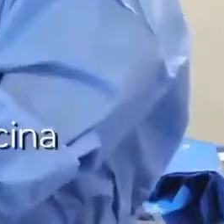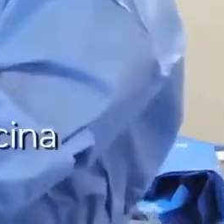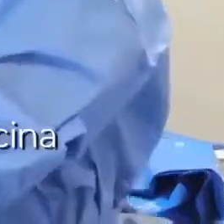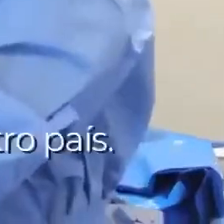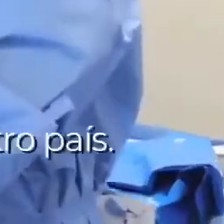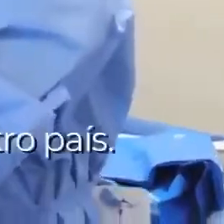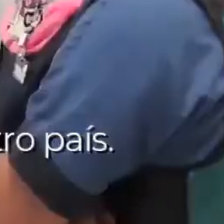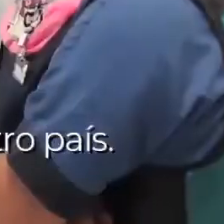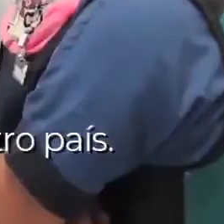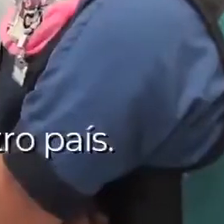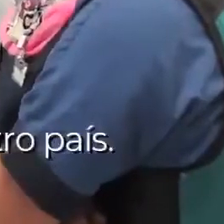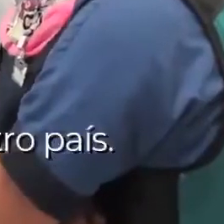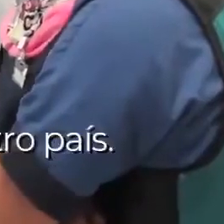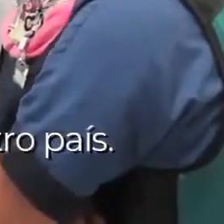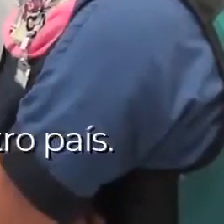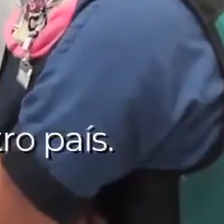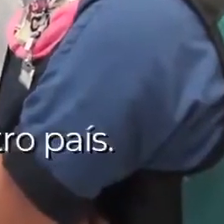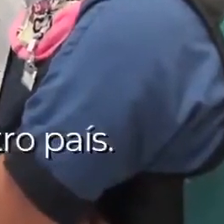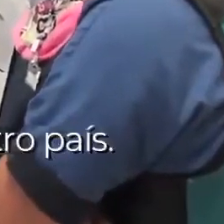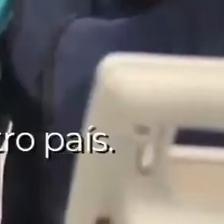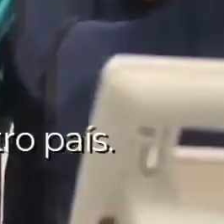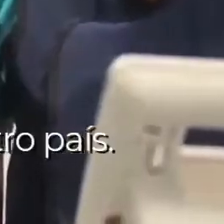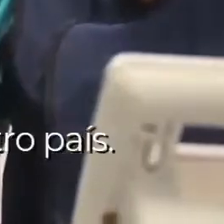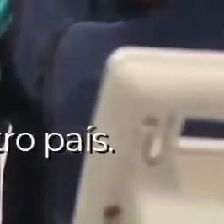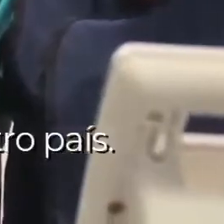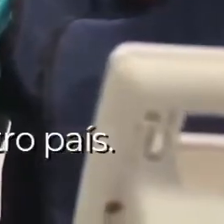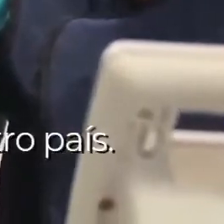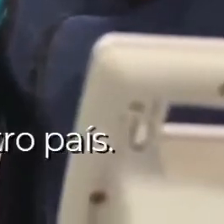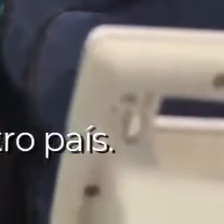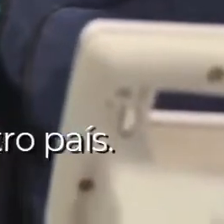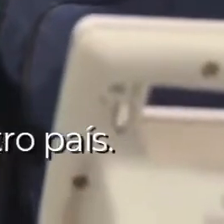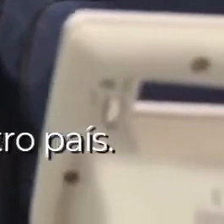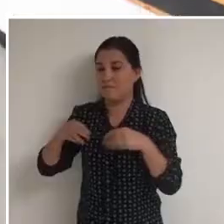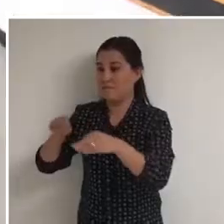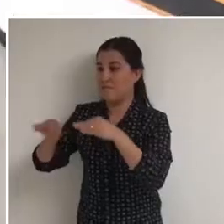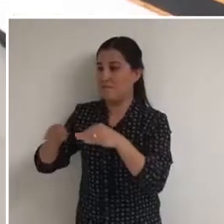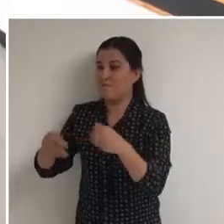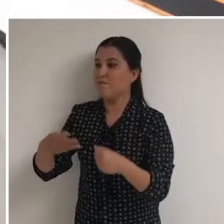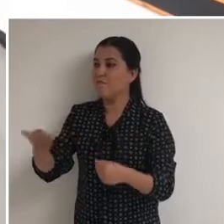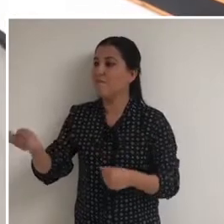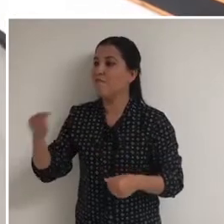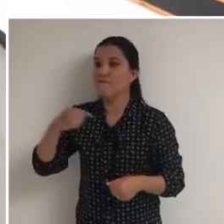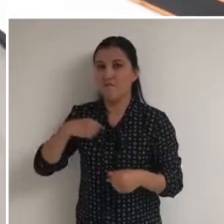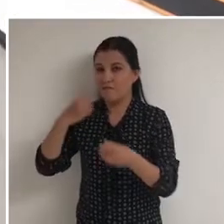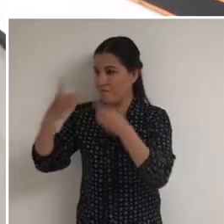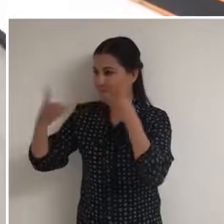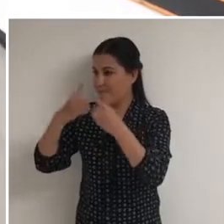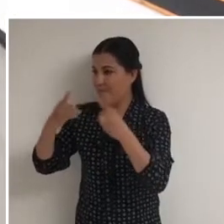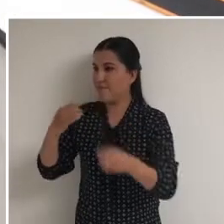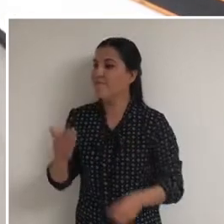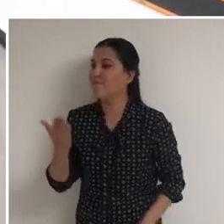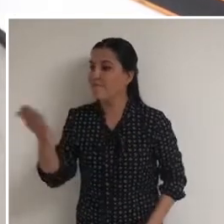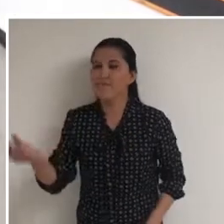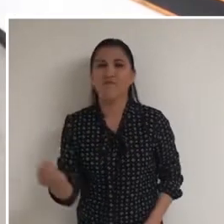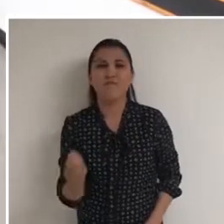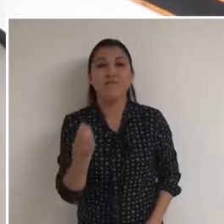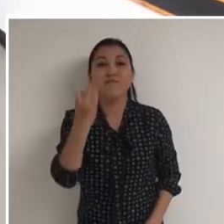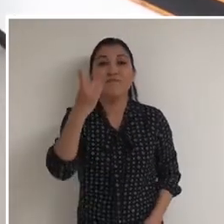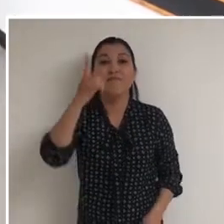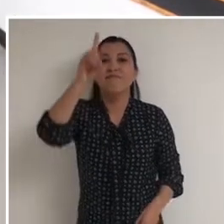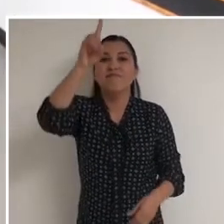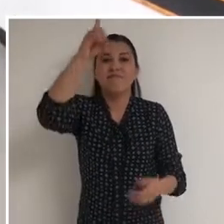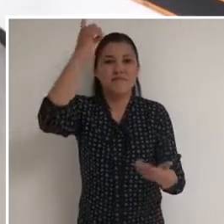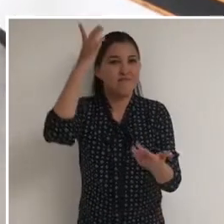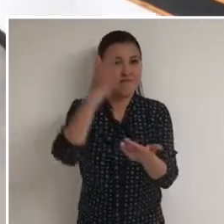presupuestal para becas de pasantes se está decidiendo no porque no existan los recursos ya que la partida para este fin ya había